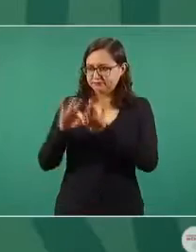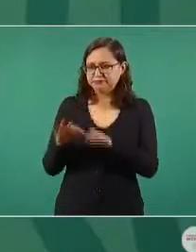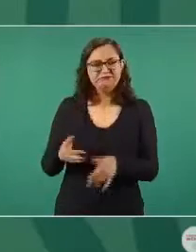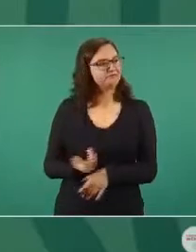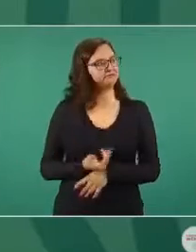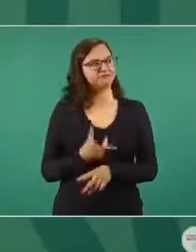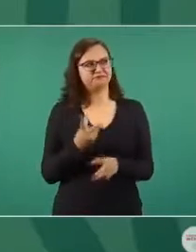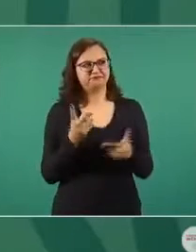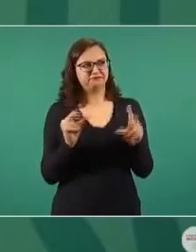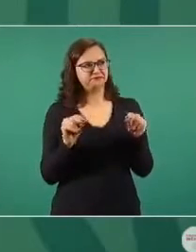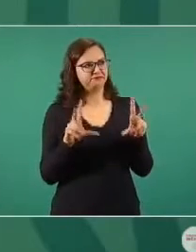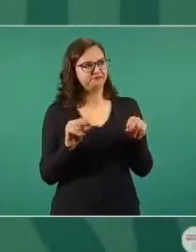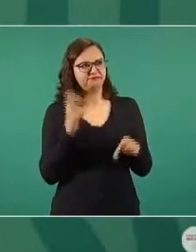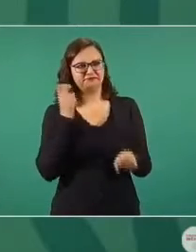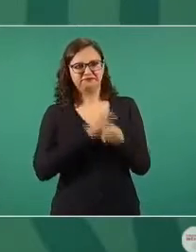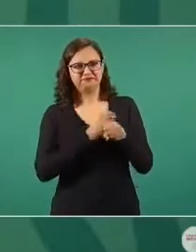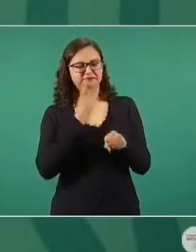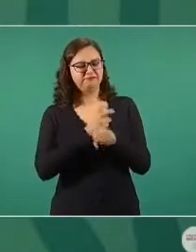aferrados.